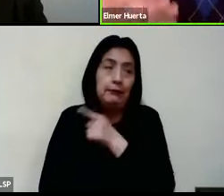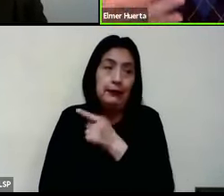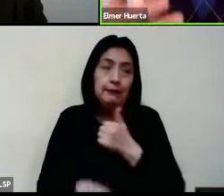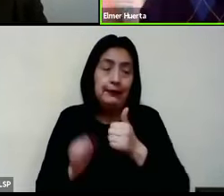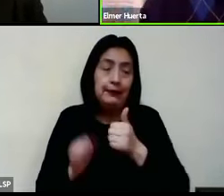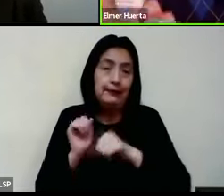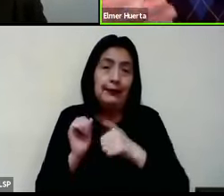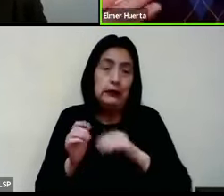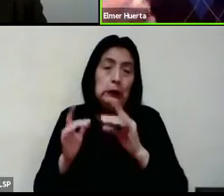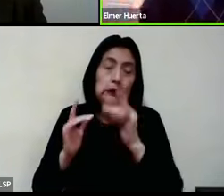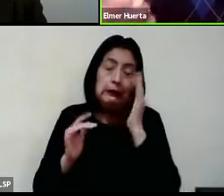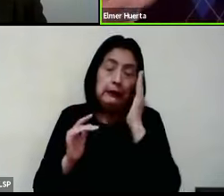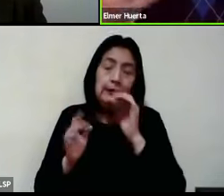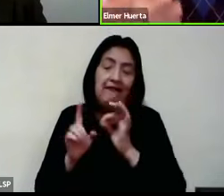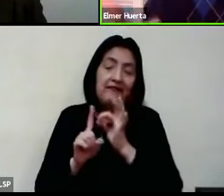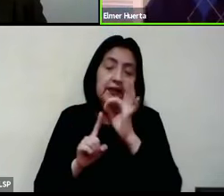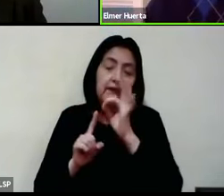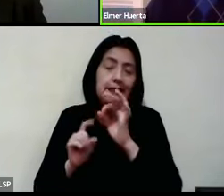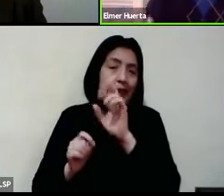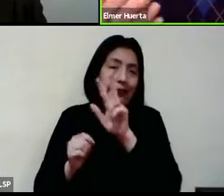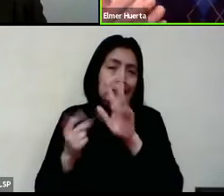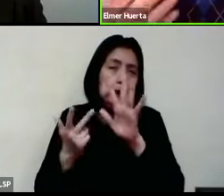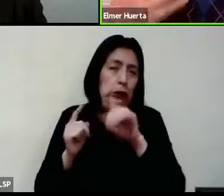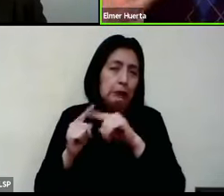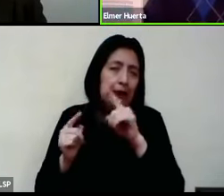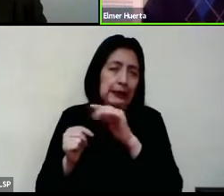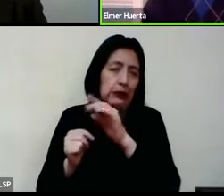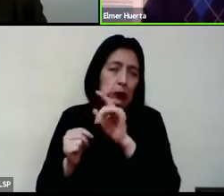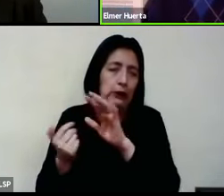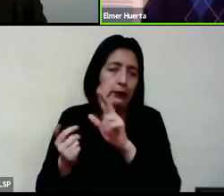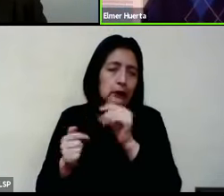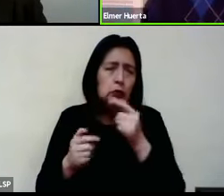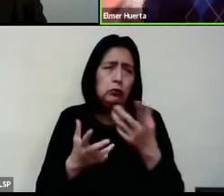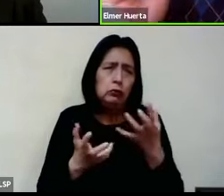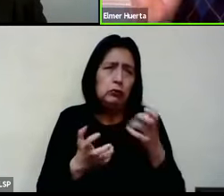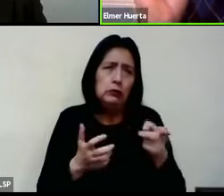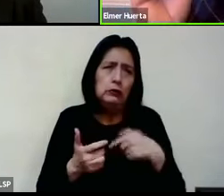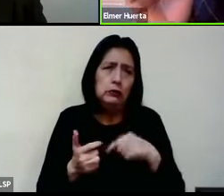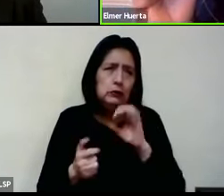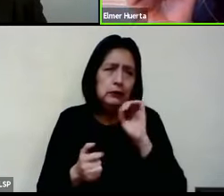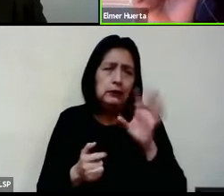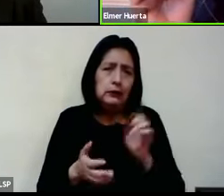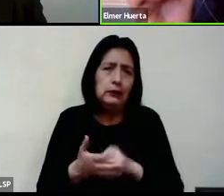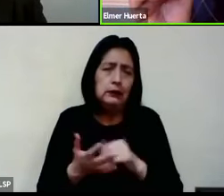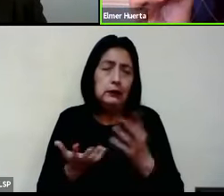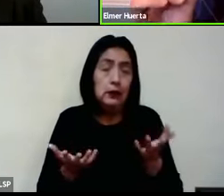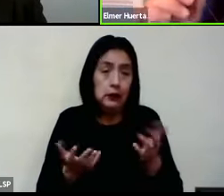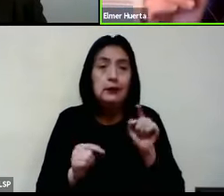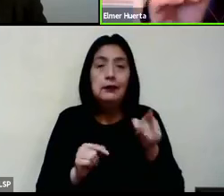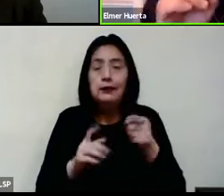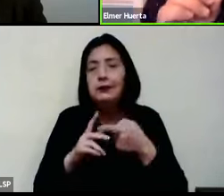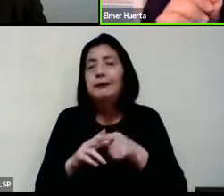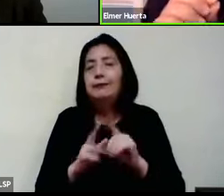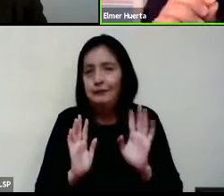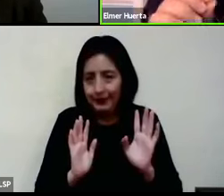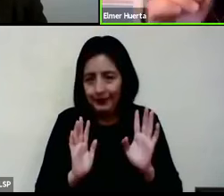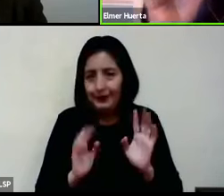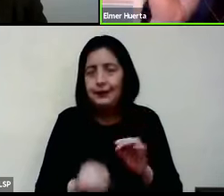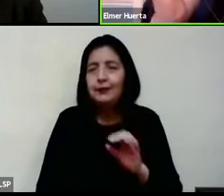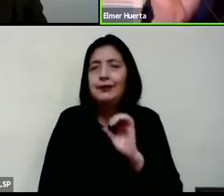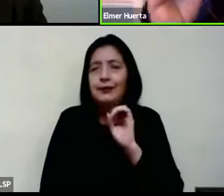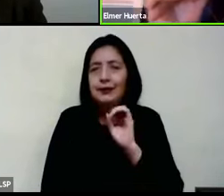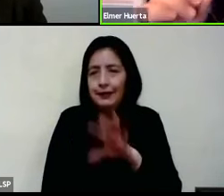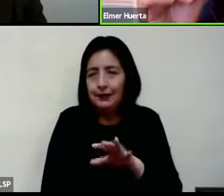en cama, mire que está con fiebre de 38,5, 39, quisiera dejarle saber. Ahí entonces empieza lo que se